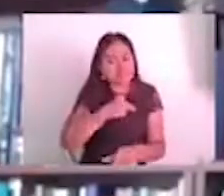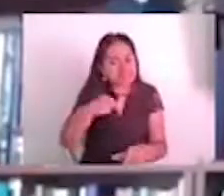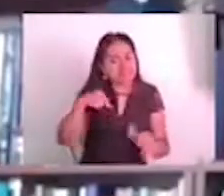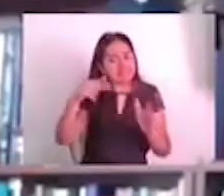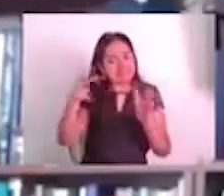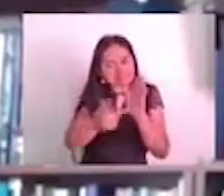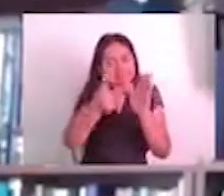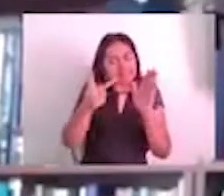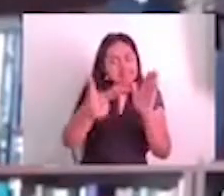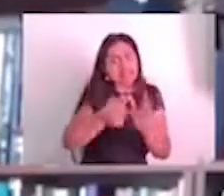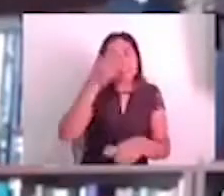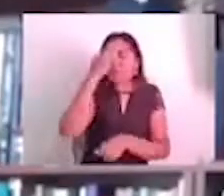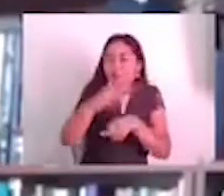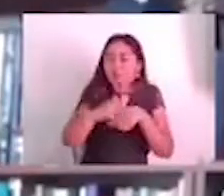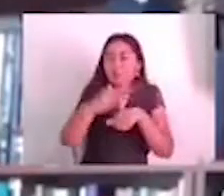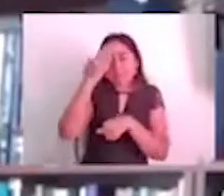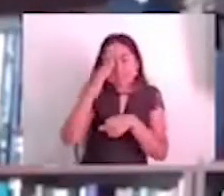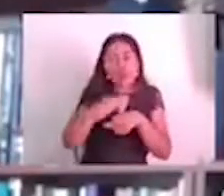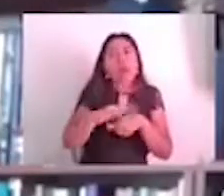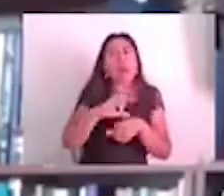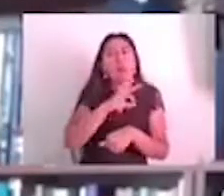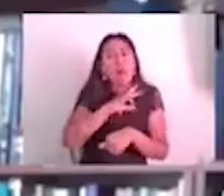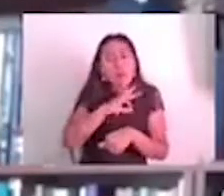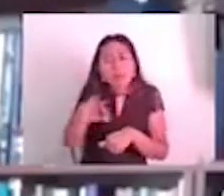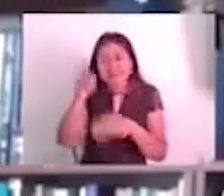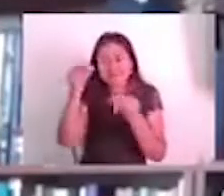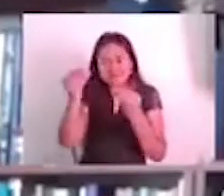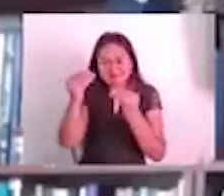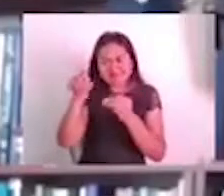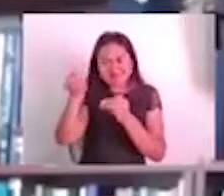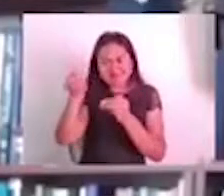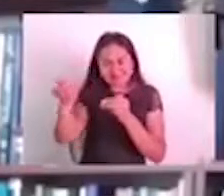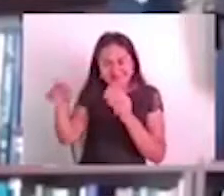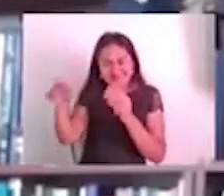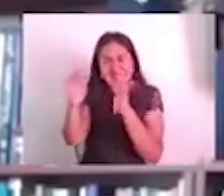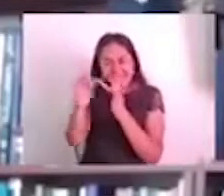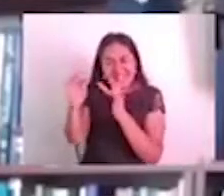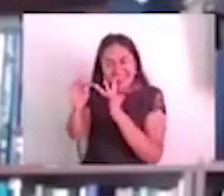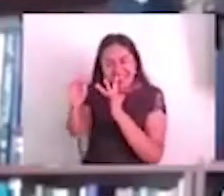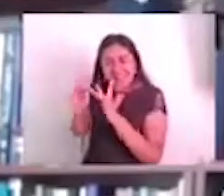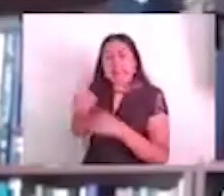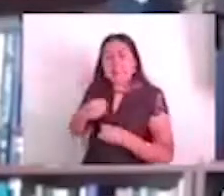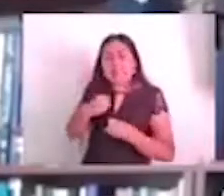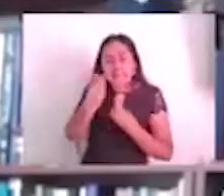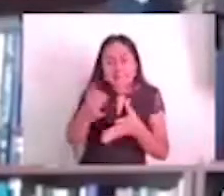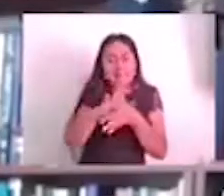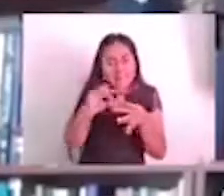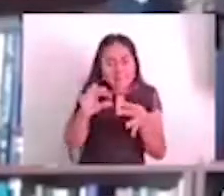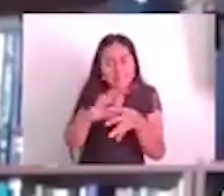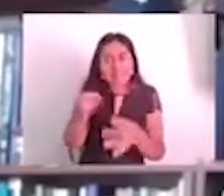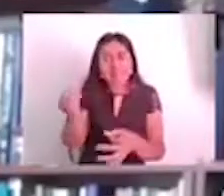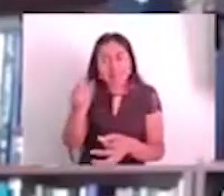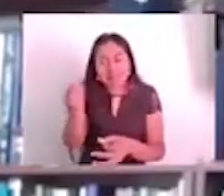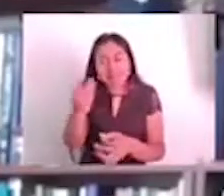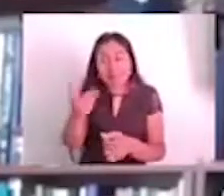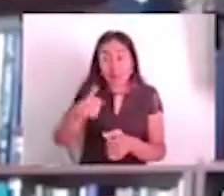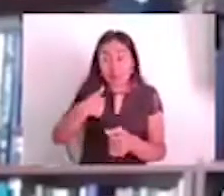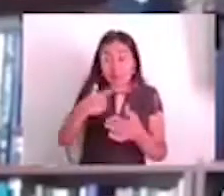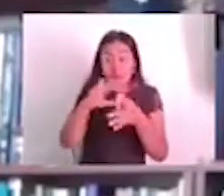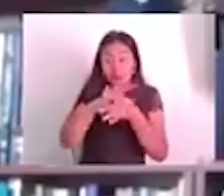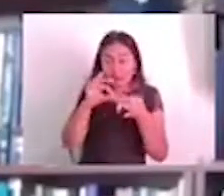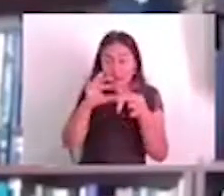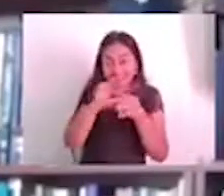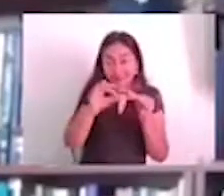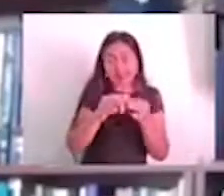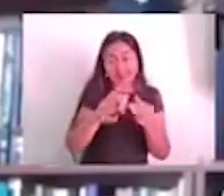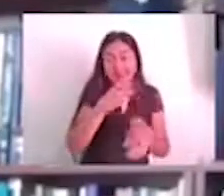nos permitan participar a varios. Pues estaba hablando mucho de la Cuenca de México, mucho de Tenochtitlan, pero qué bueno que se brincaron tantito